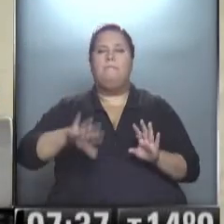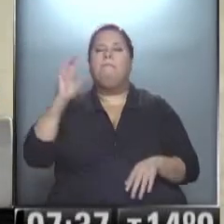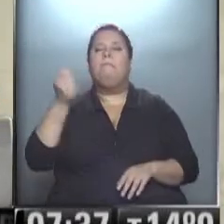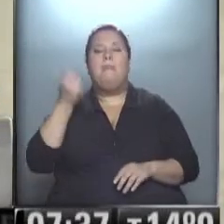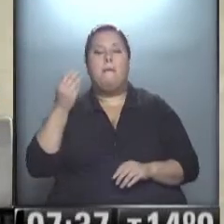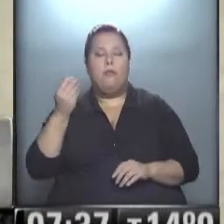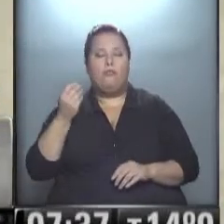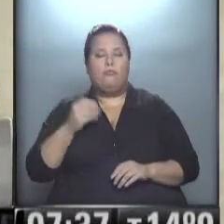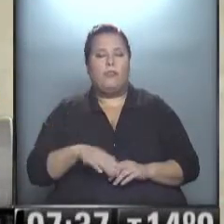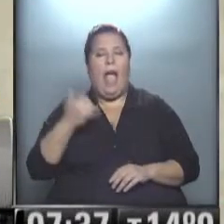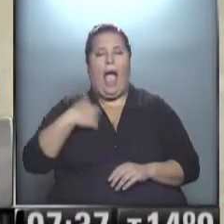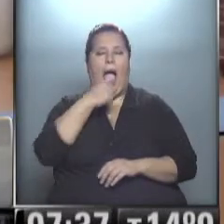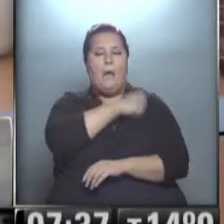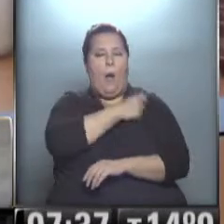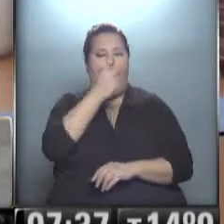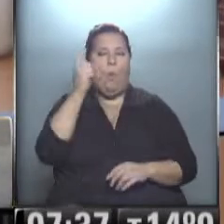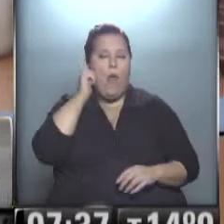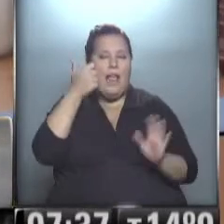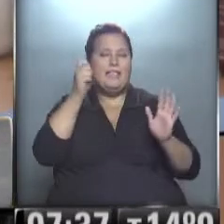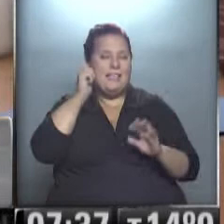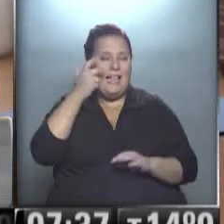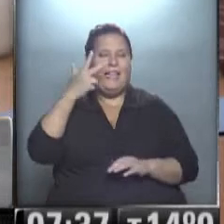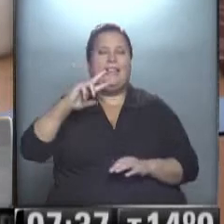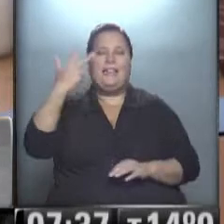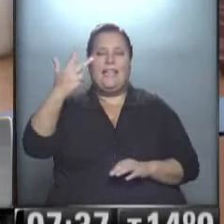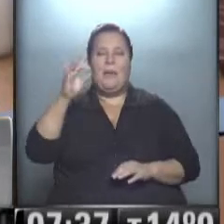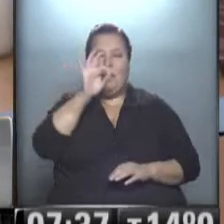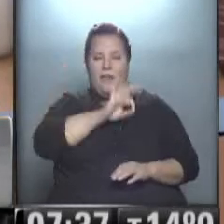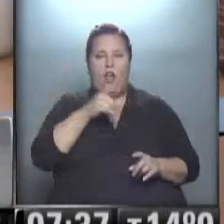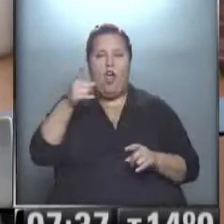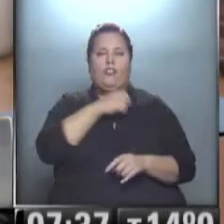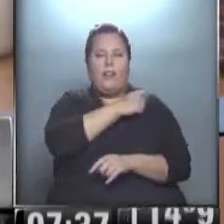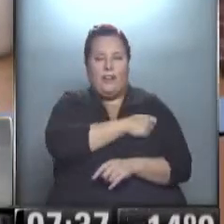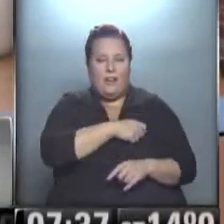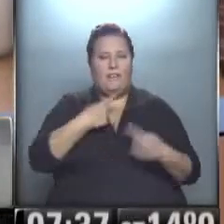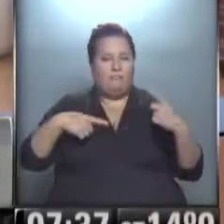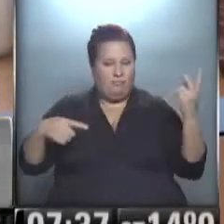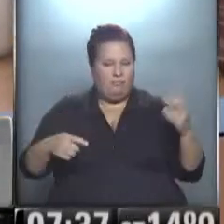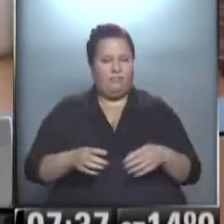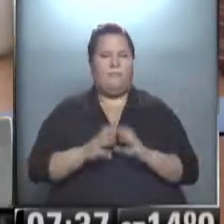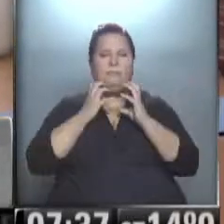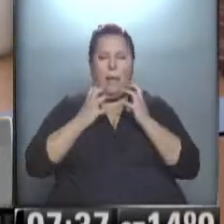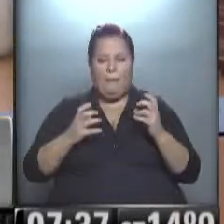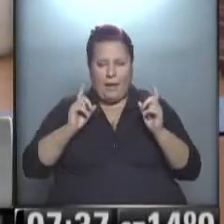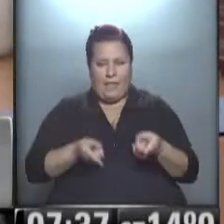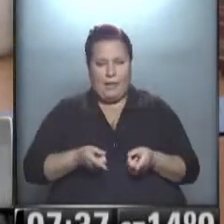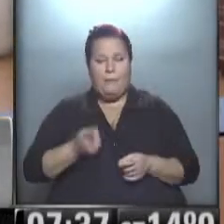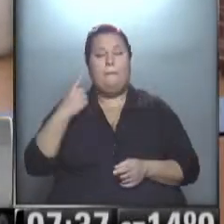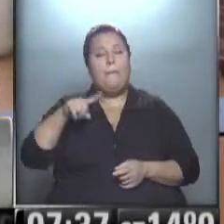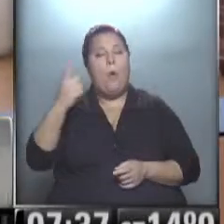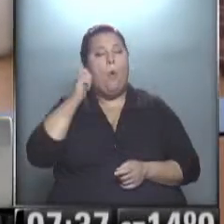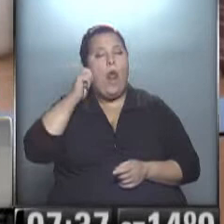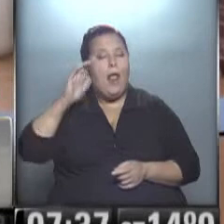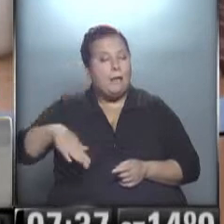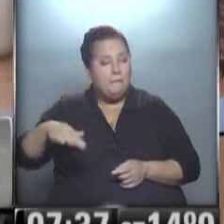nosotros tenemos la vacuna al año y a los 6 años la triple viral que protege contra sarampión la rubéola y la papera pero los menores de un